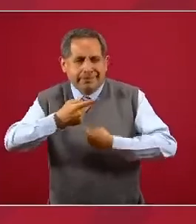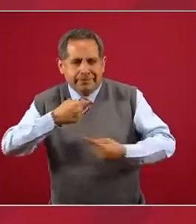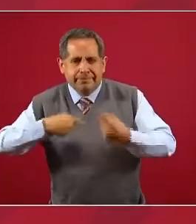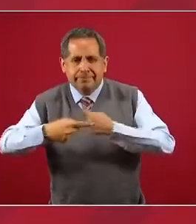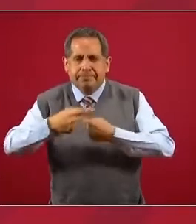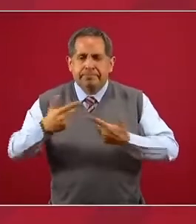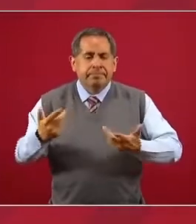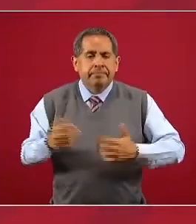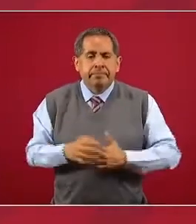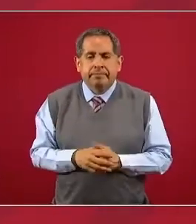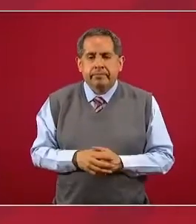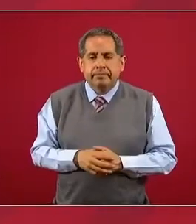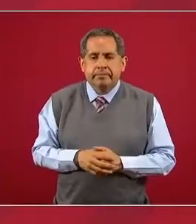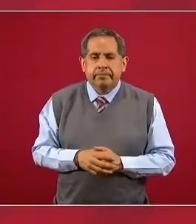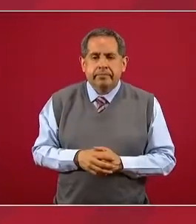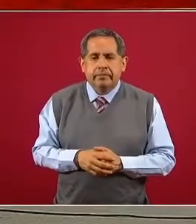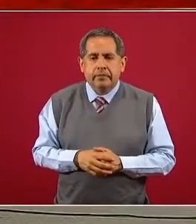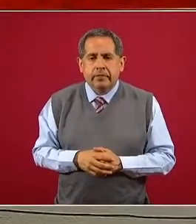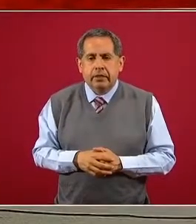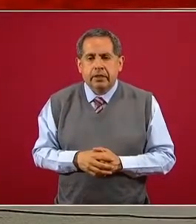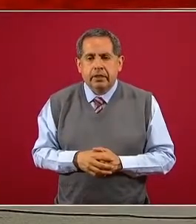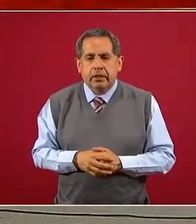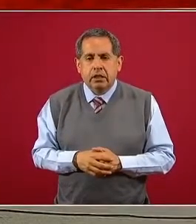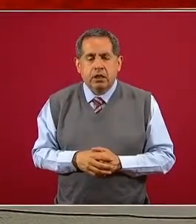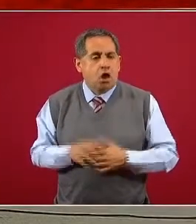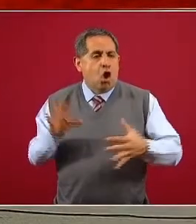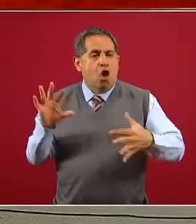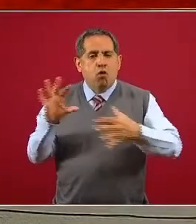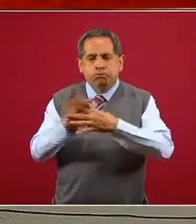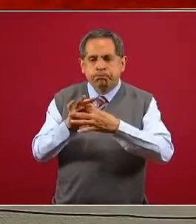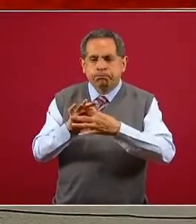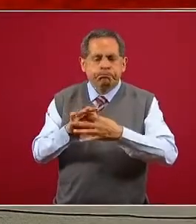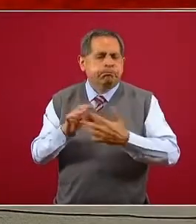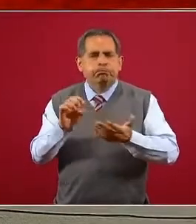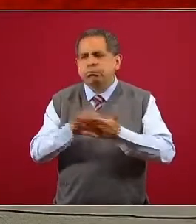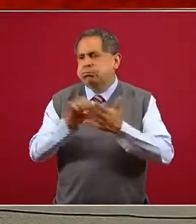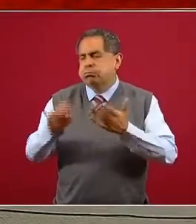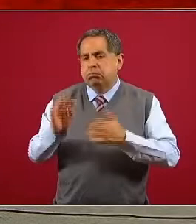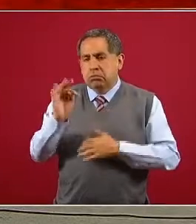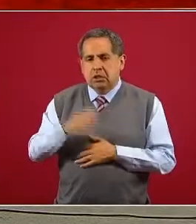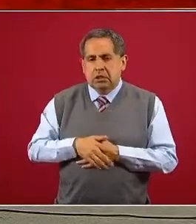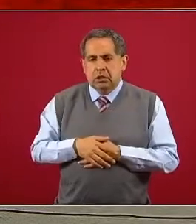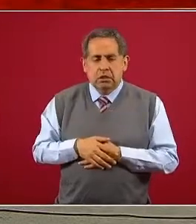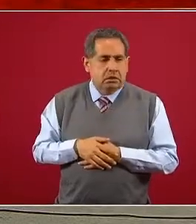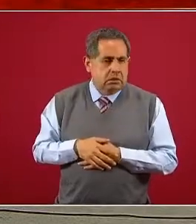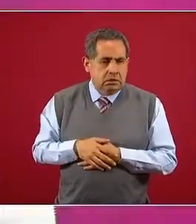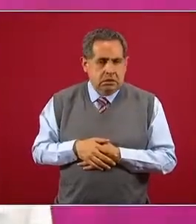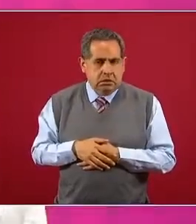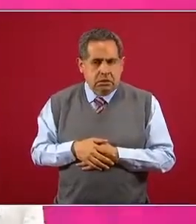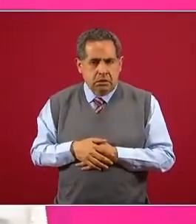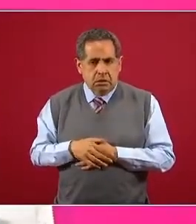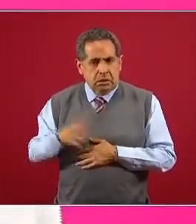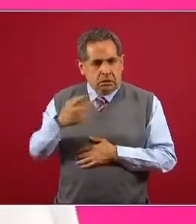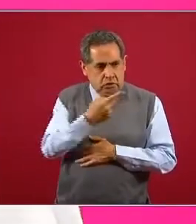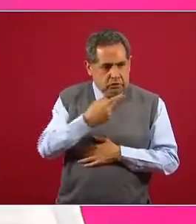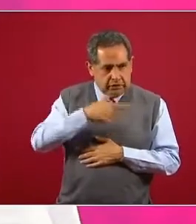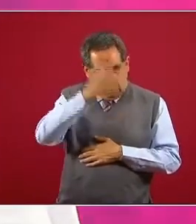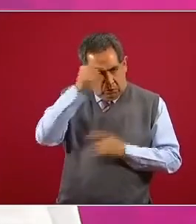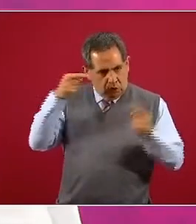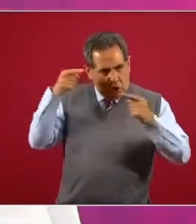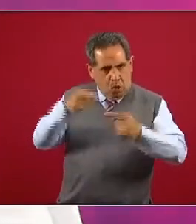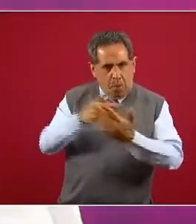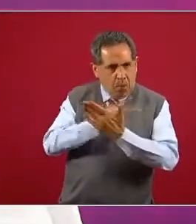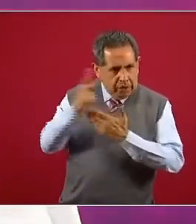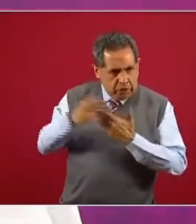de, vamos a decir, de vinculación, ya sea en términos de coincidir para algún